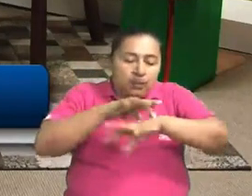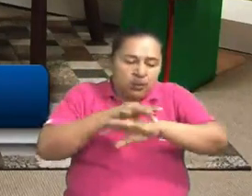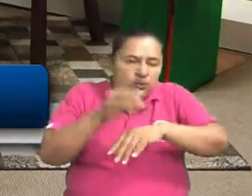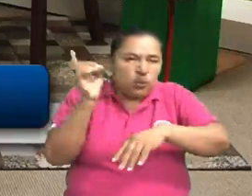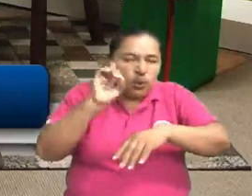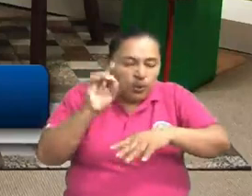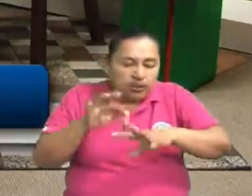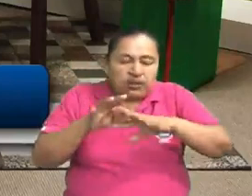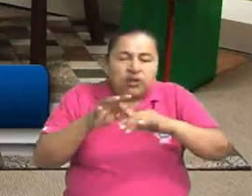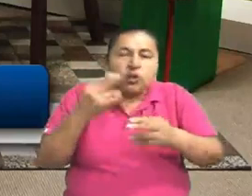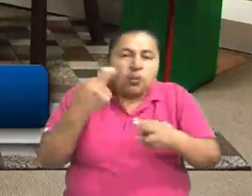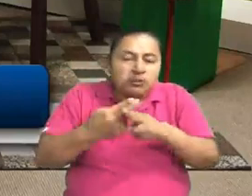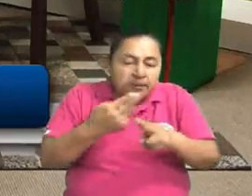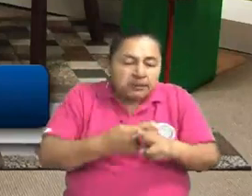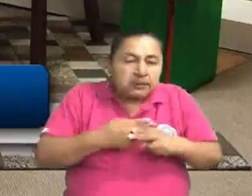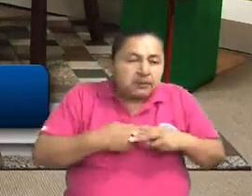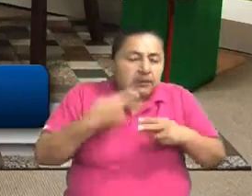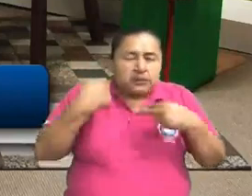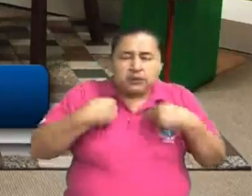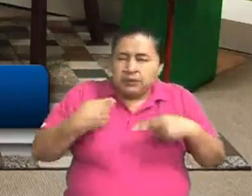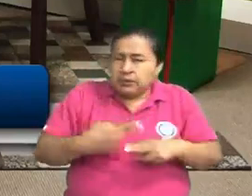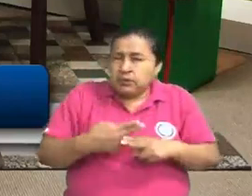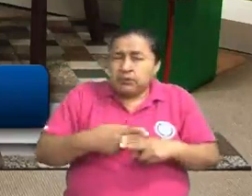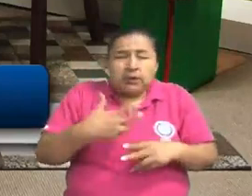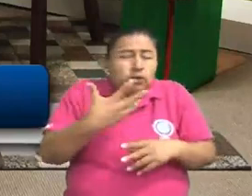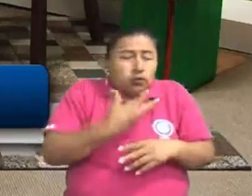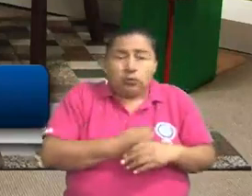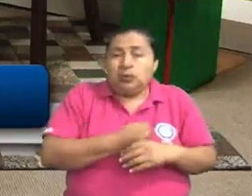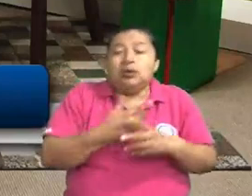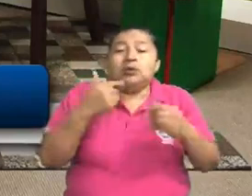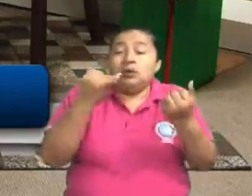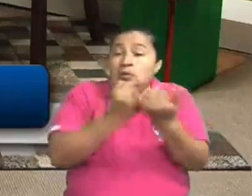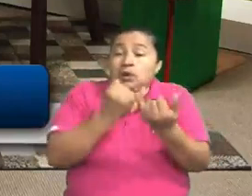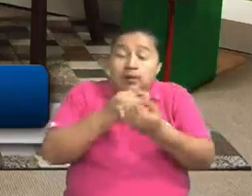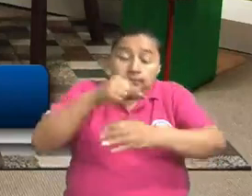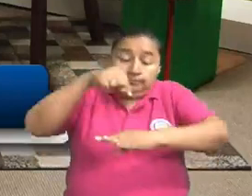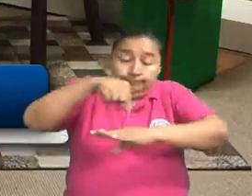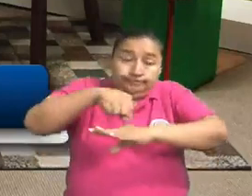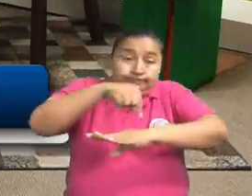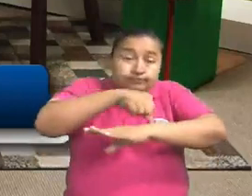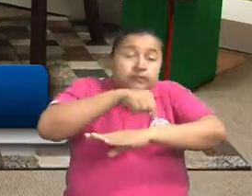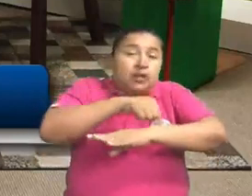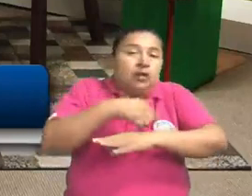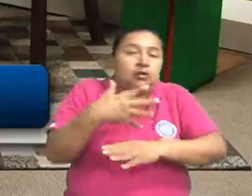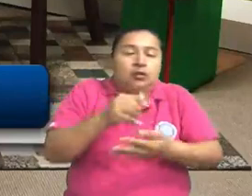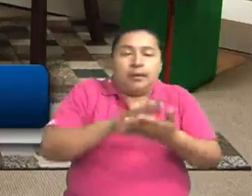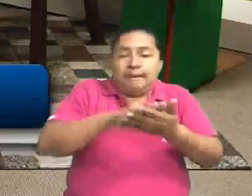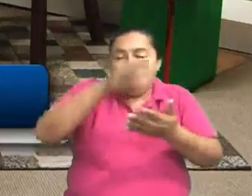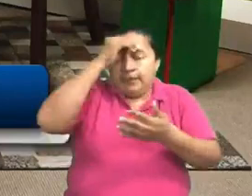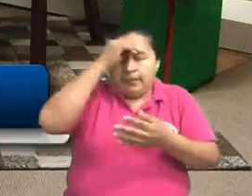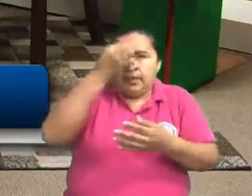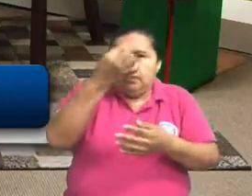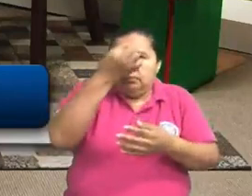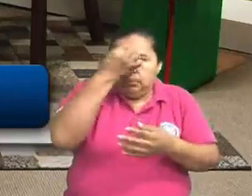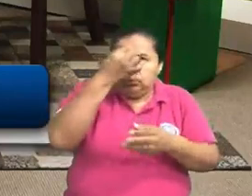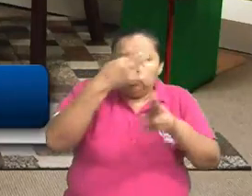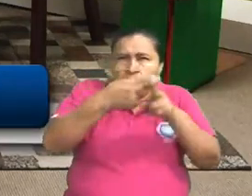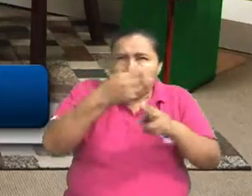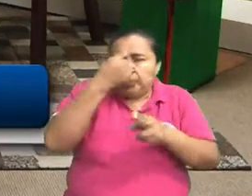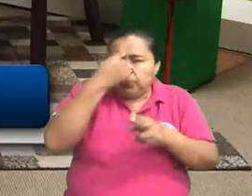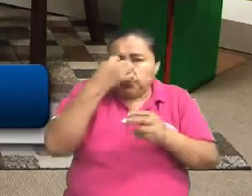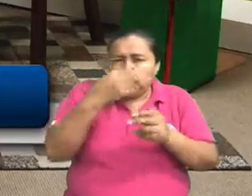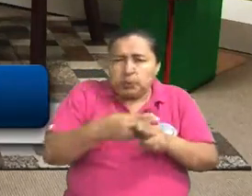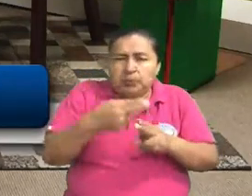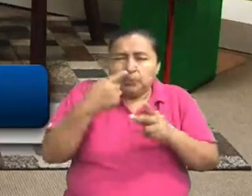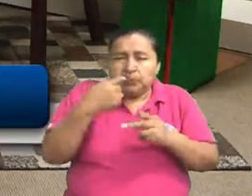queda, para poder entonces saber, igual es en acupuntura, voy a aprenderme todos los meridianos, todos los puntos, incluso se